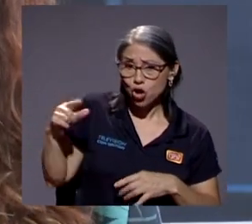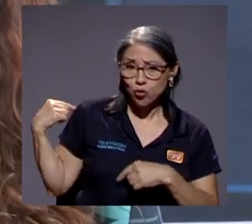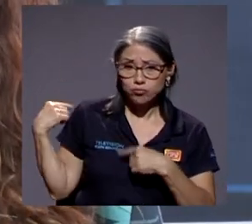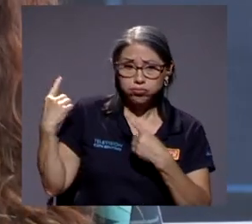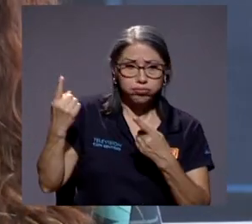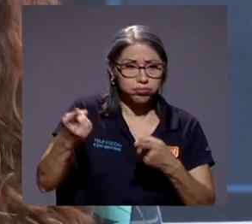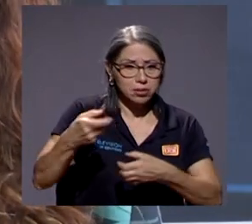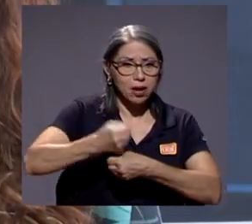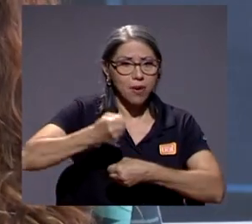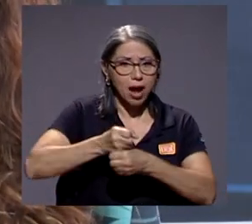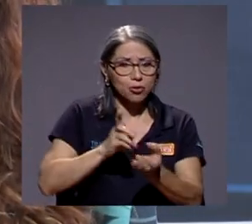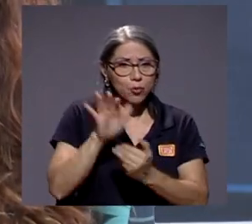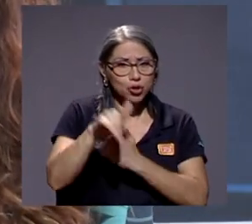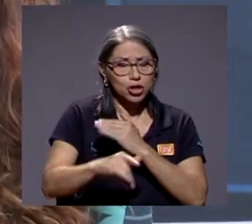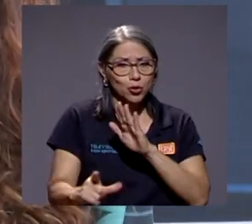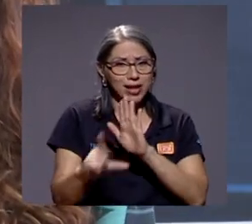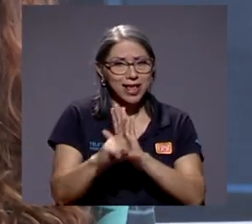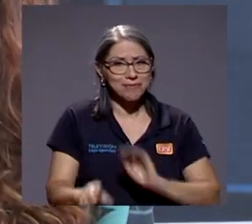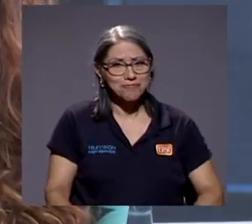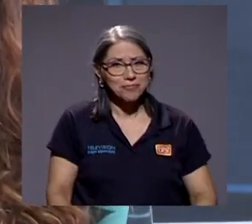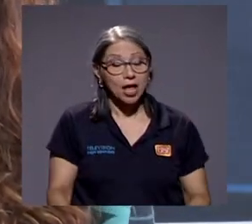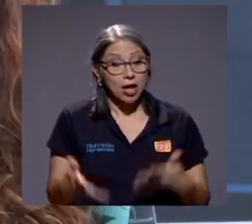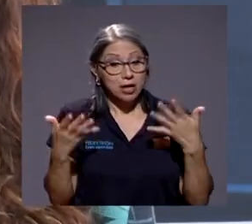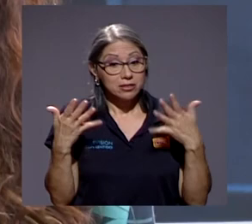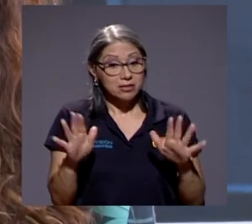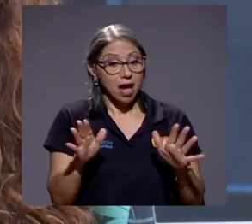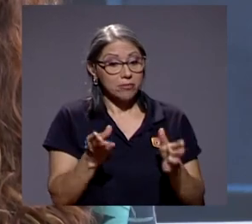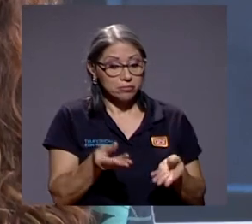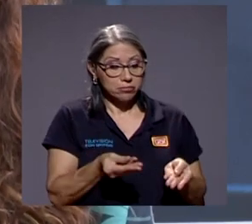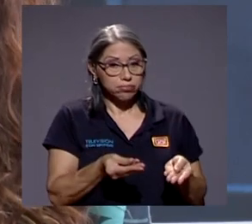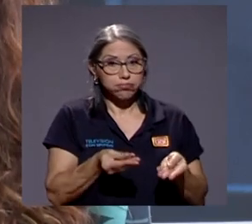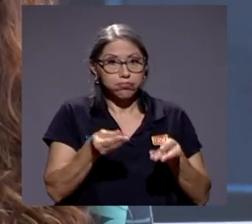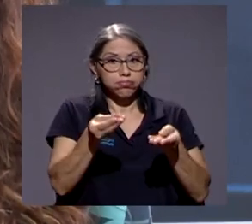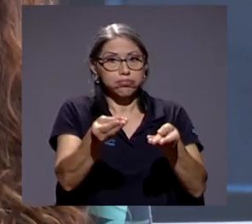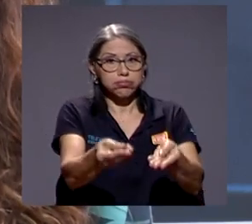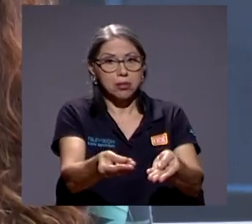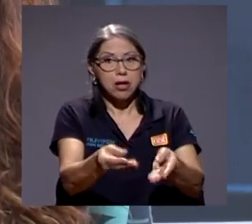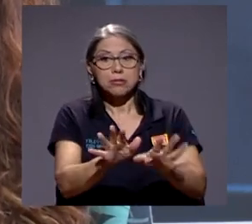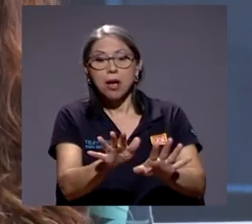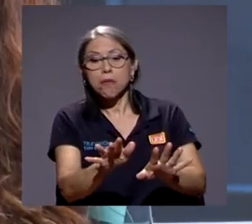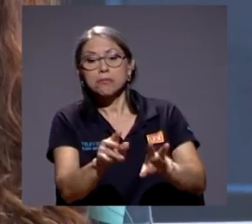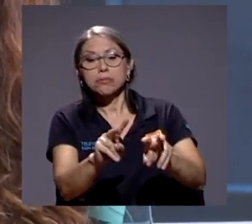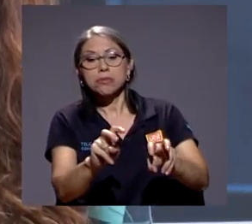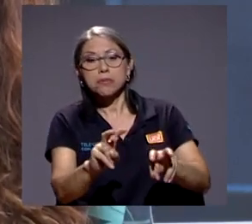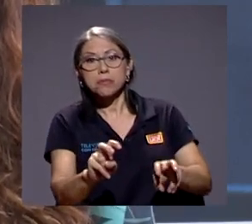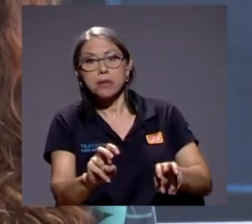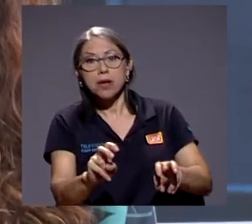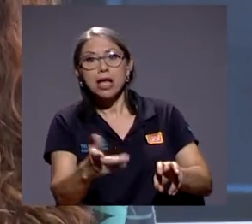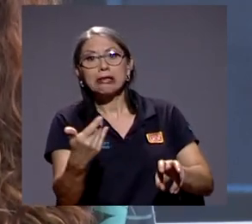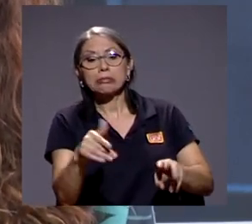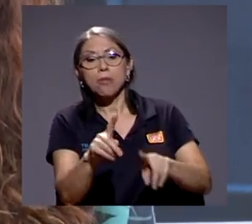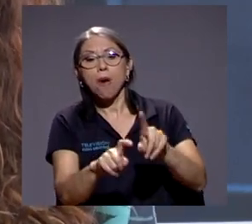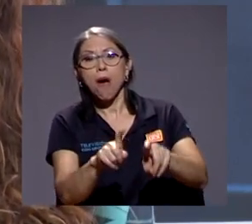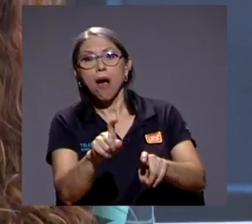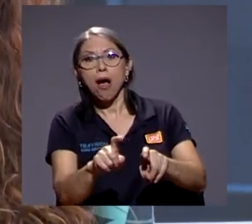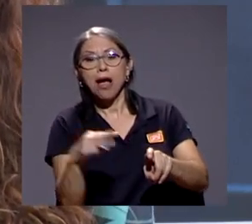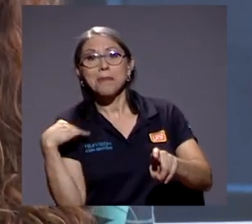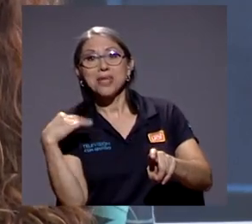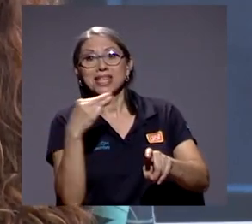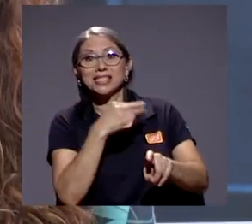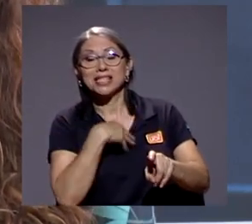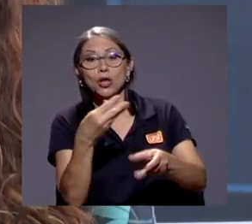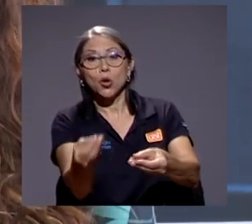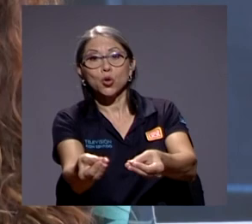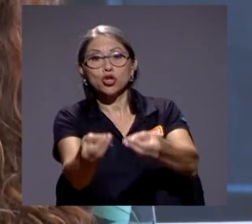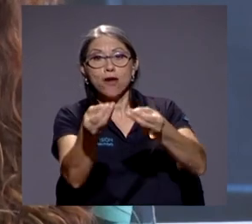una vez que se presentó hemos ido pasando la consulta el ministerio nos hizo una devolución de su lectura del